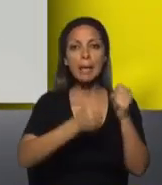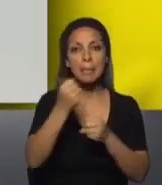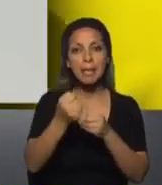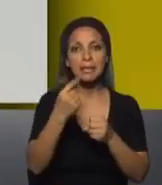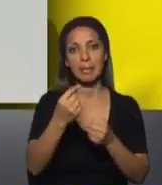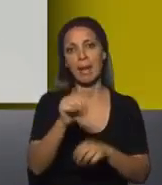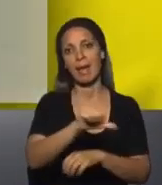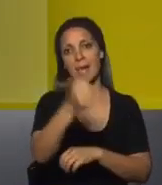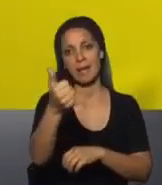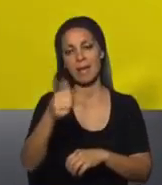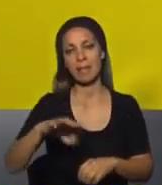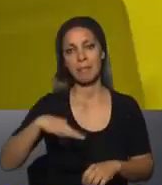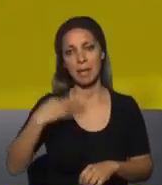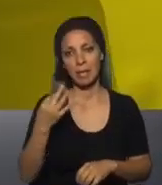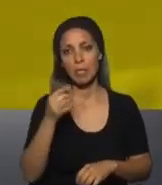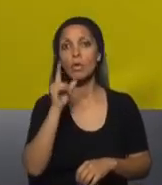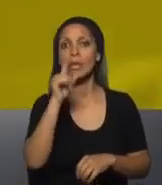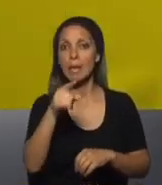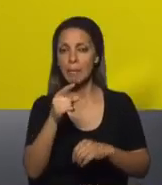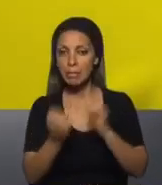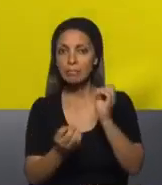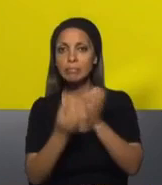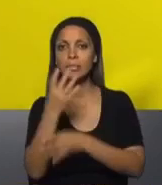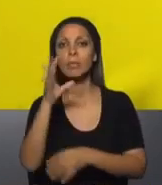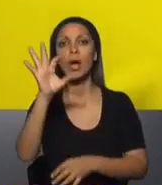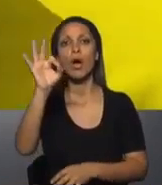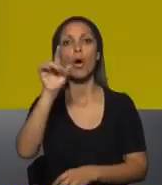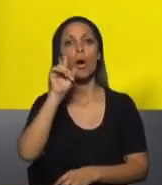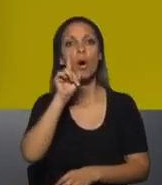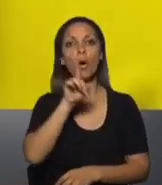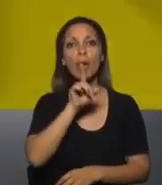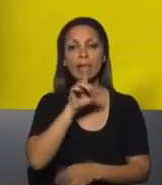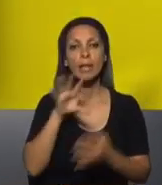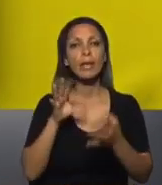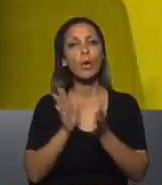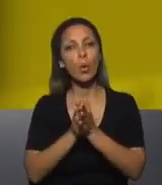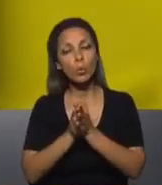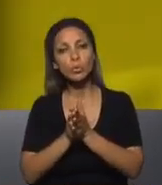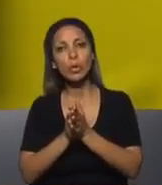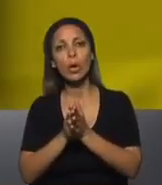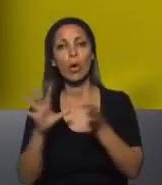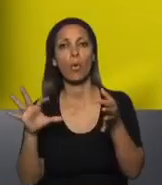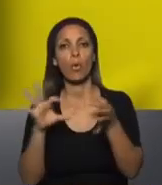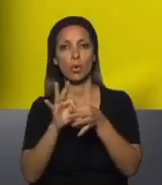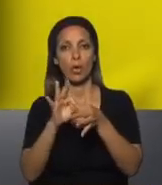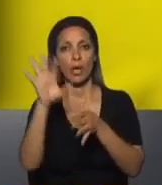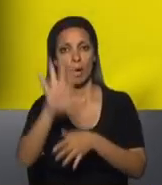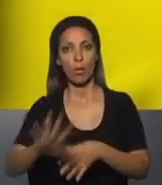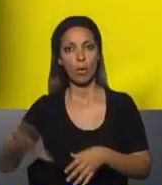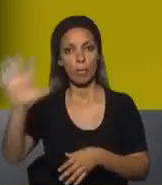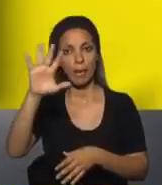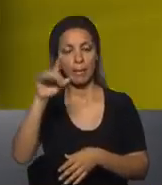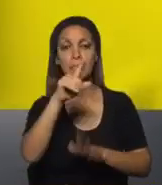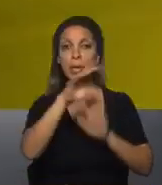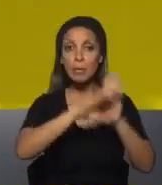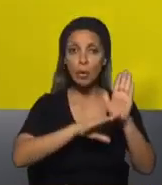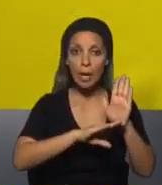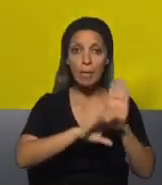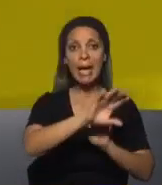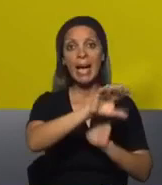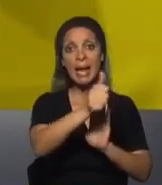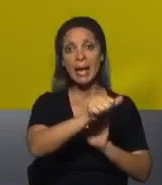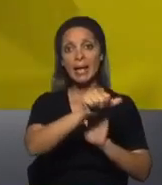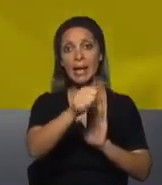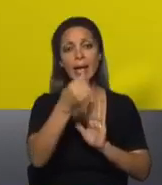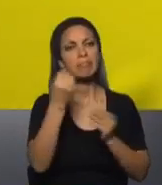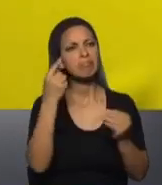fue creado por la Organización Internacional del Trabajo y la Unión Europea. Ganar, Ganar se enfoca en fortalecer las capacidades de los actores